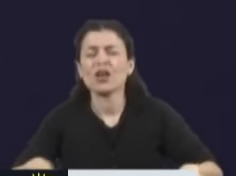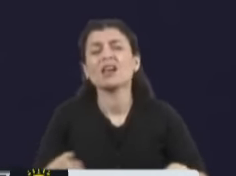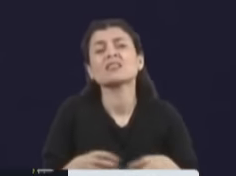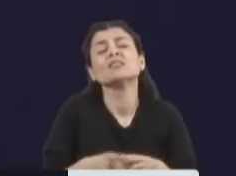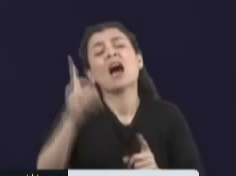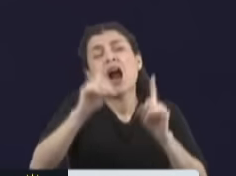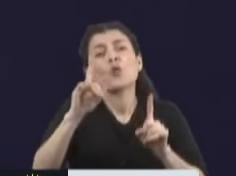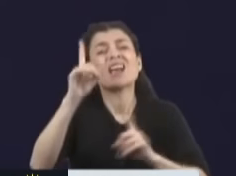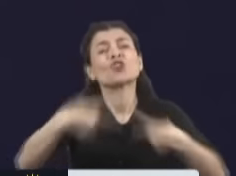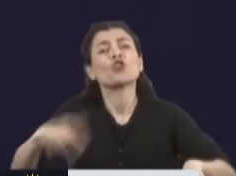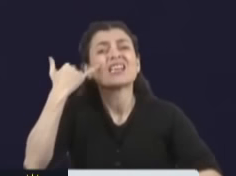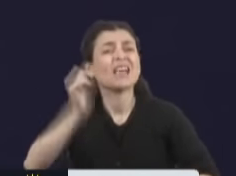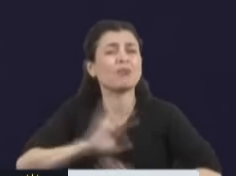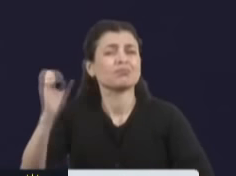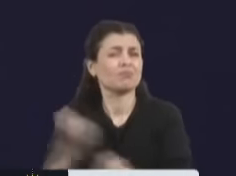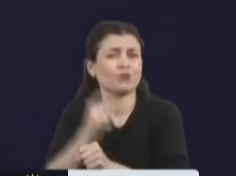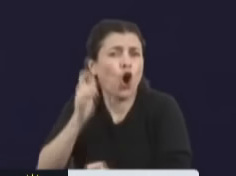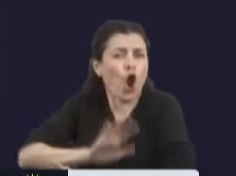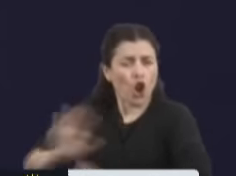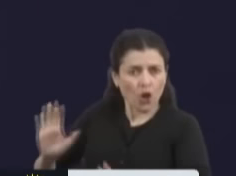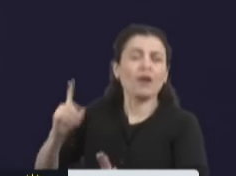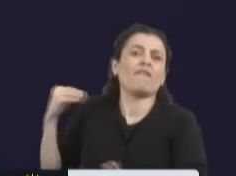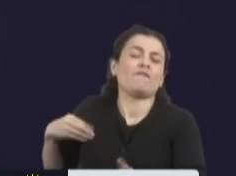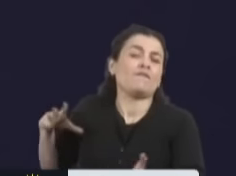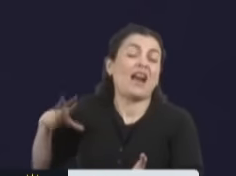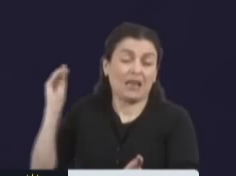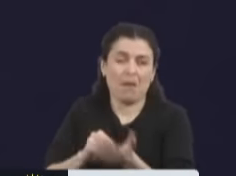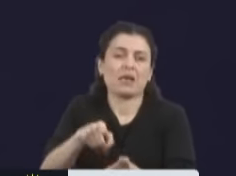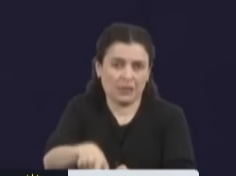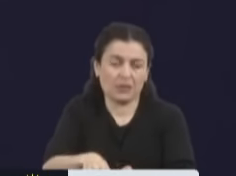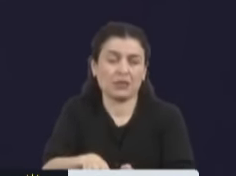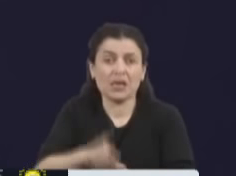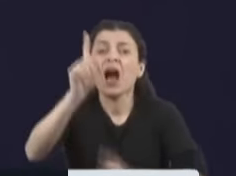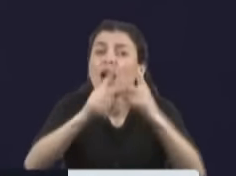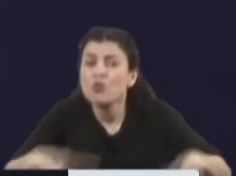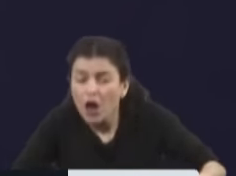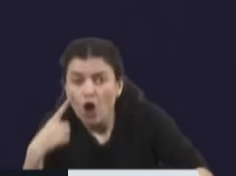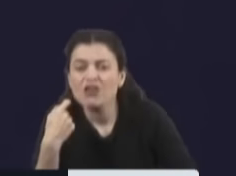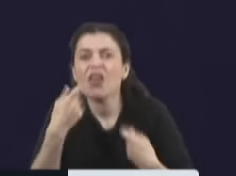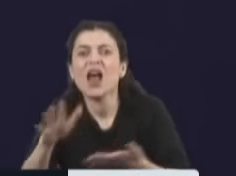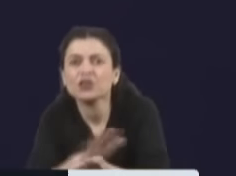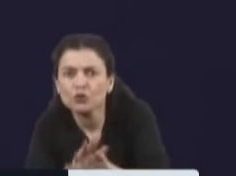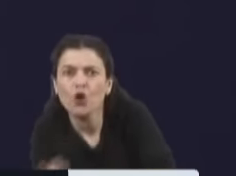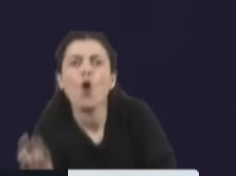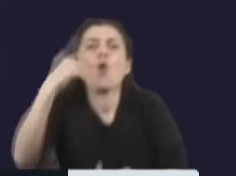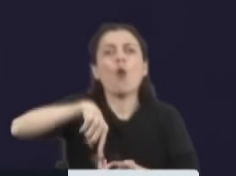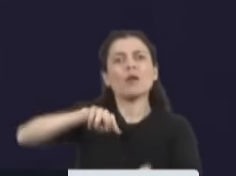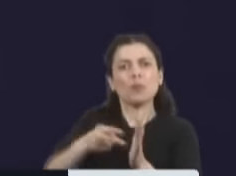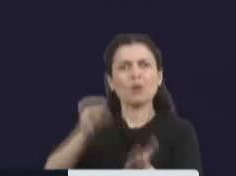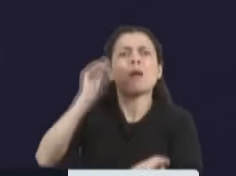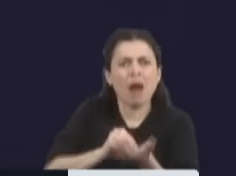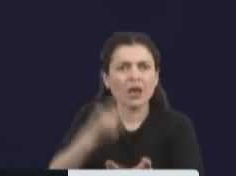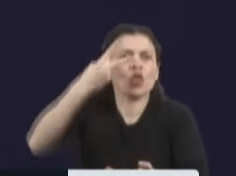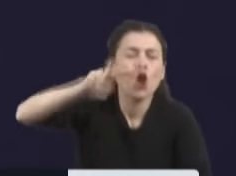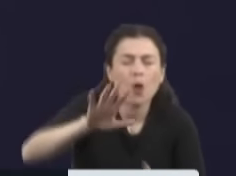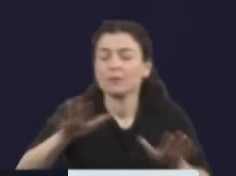tu compañera y a todos ustedes con muchos puntos donde vemos rebote y donde Esperamos que eso se siga profundizando y En definitiva